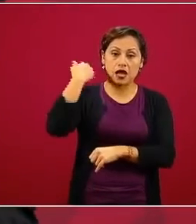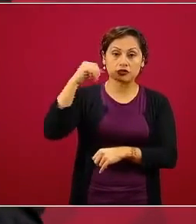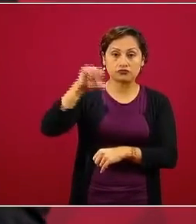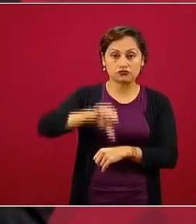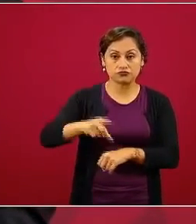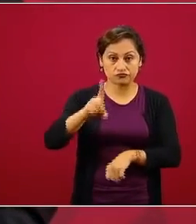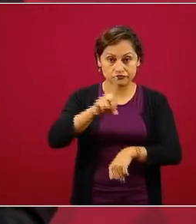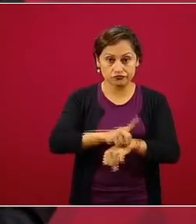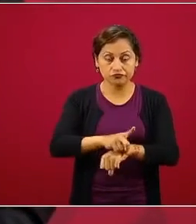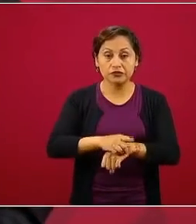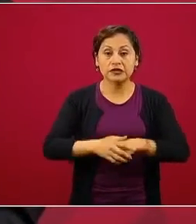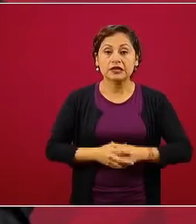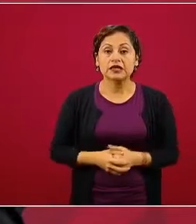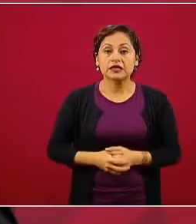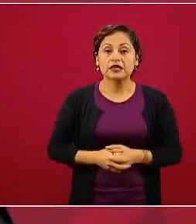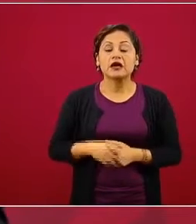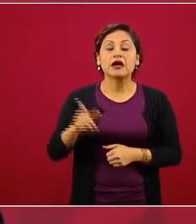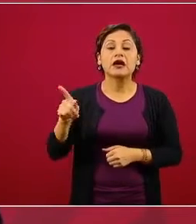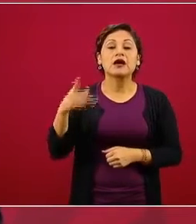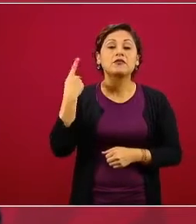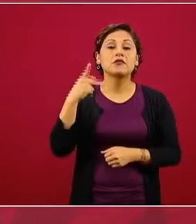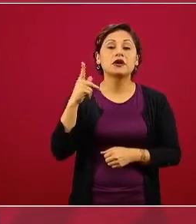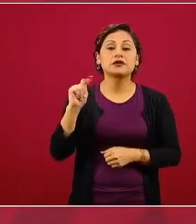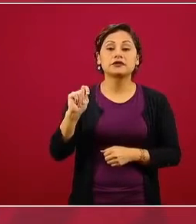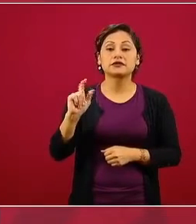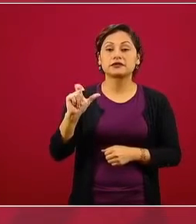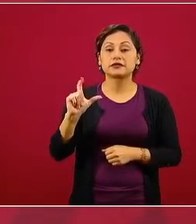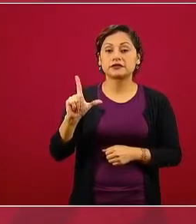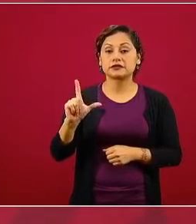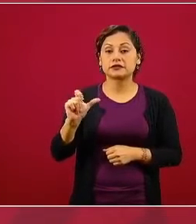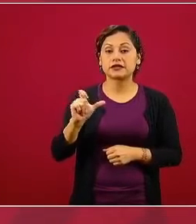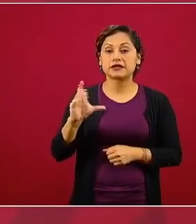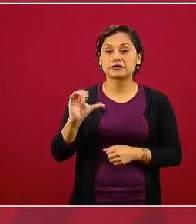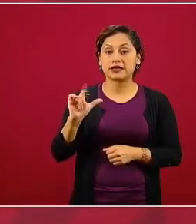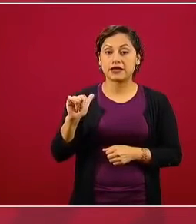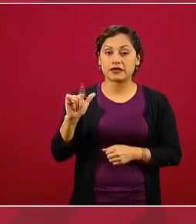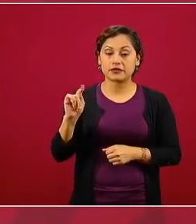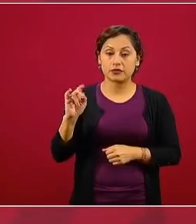Tlaxcalaltongo, Puebla, ahí por